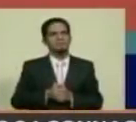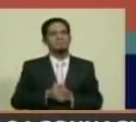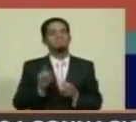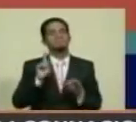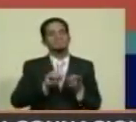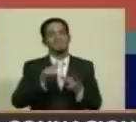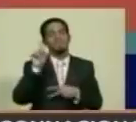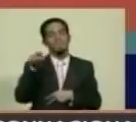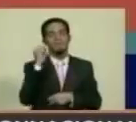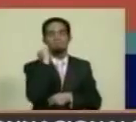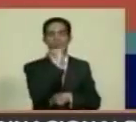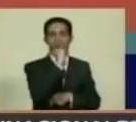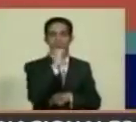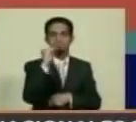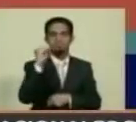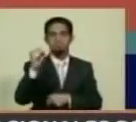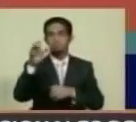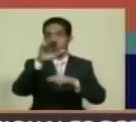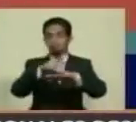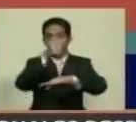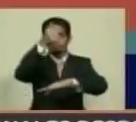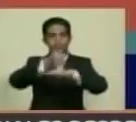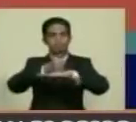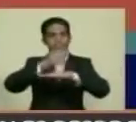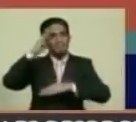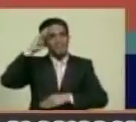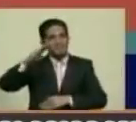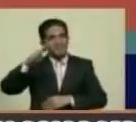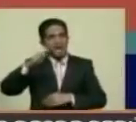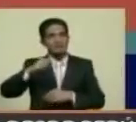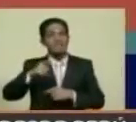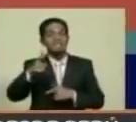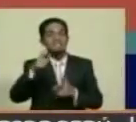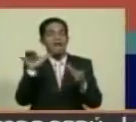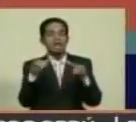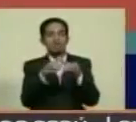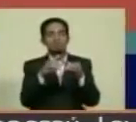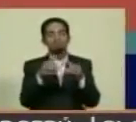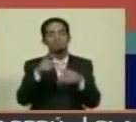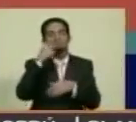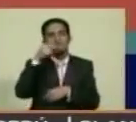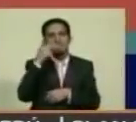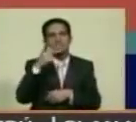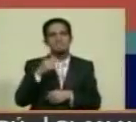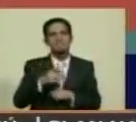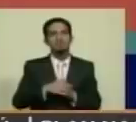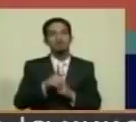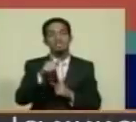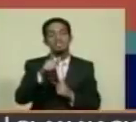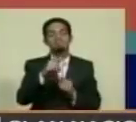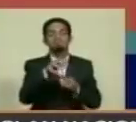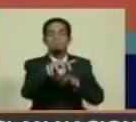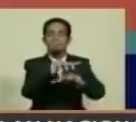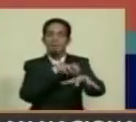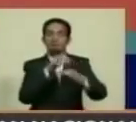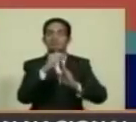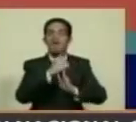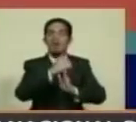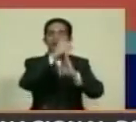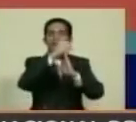mando militar, del asesinato del alto mando político de Venezuela y de las cabezas de los poderes